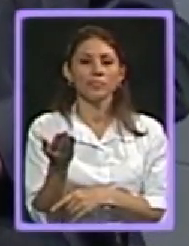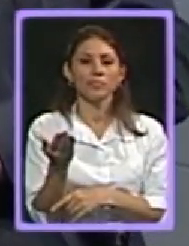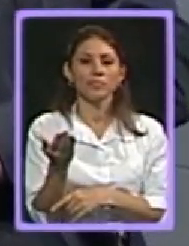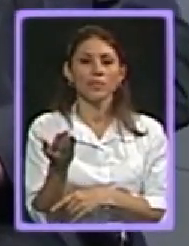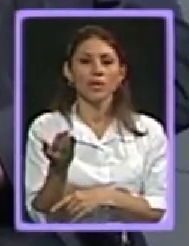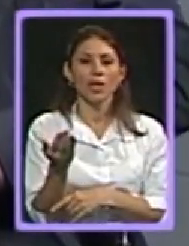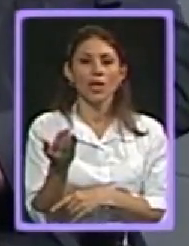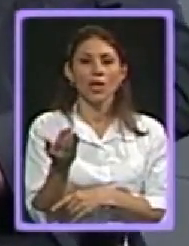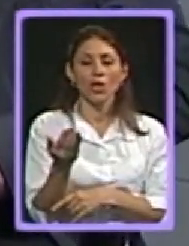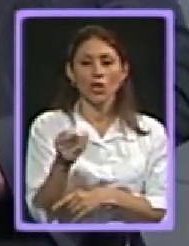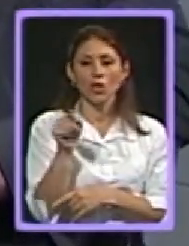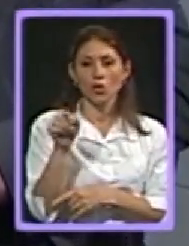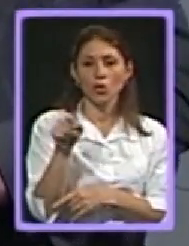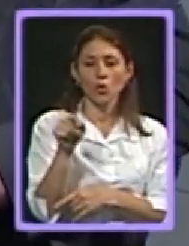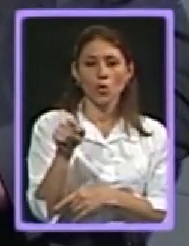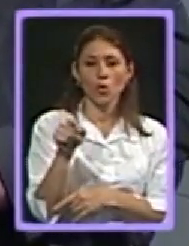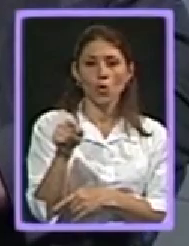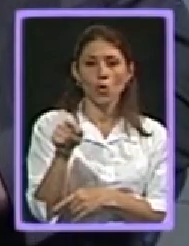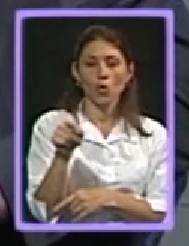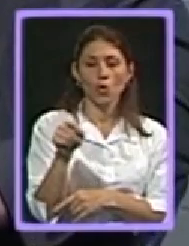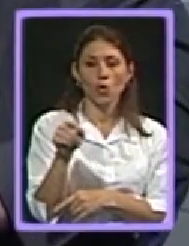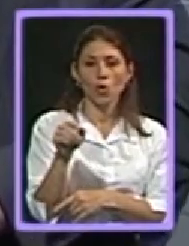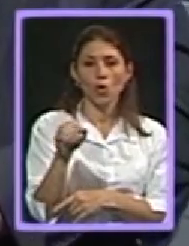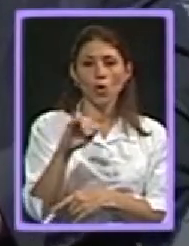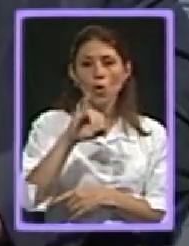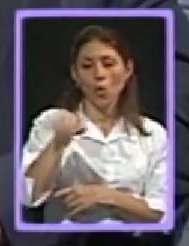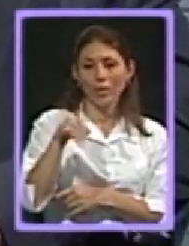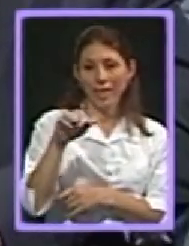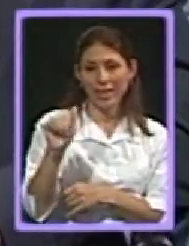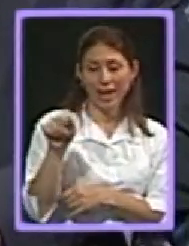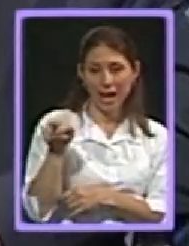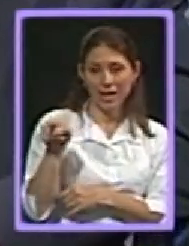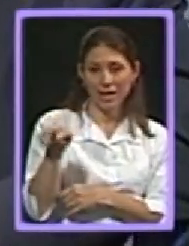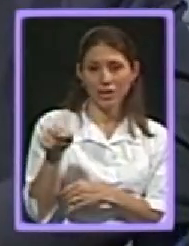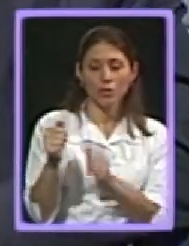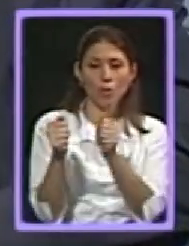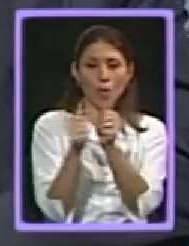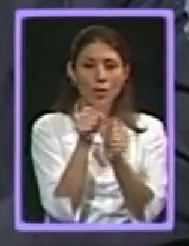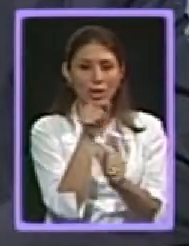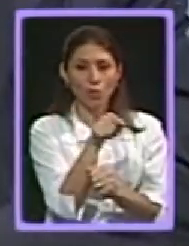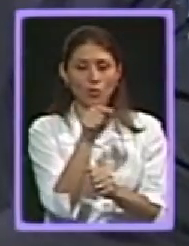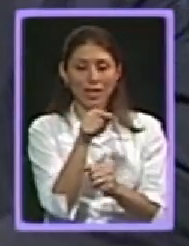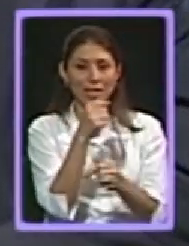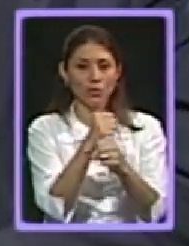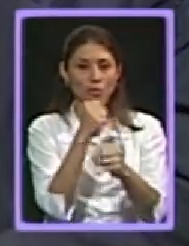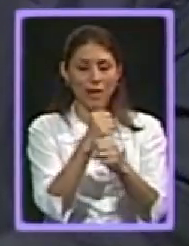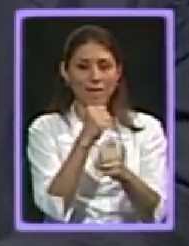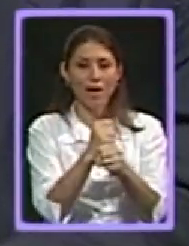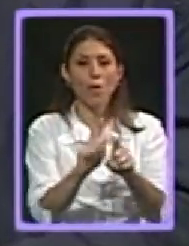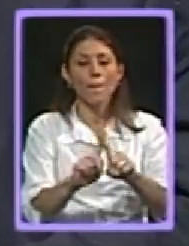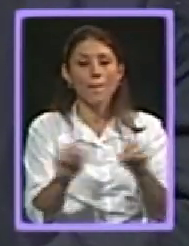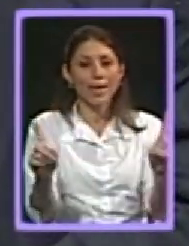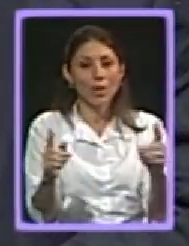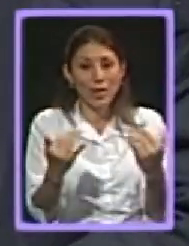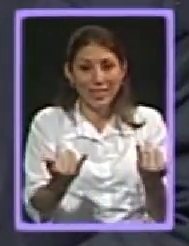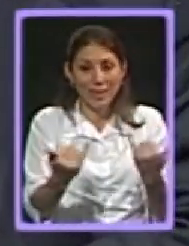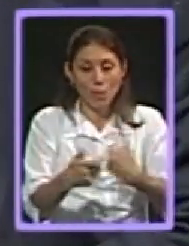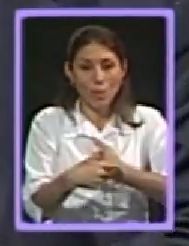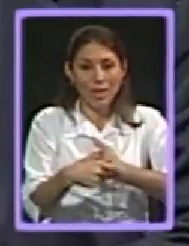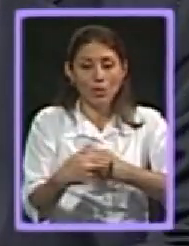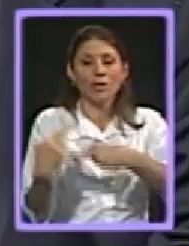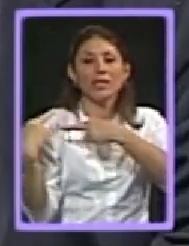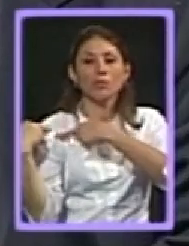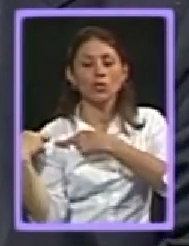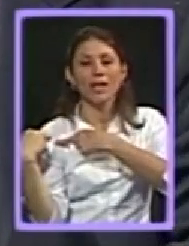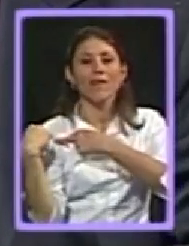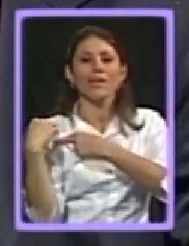don José Adrián estuvo acompañándolos en esas tareas, pero de momento el responsable de eso es usted,